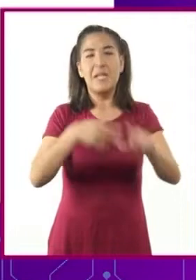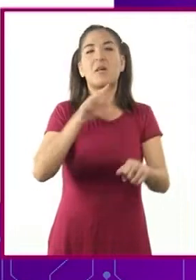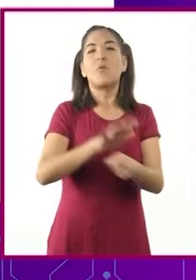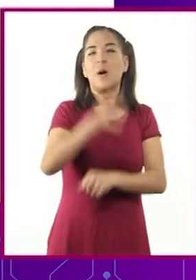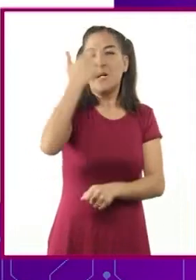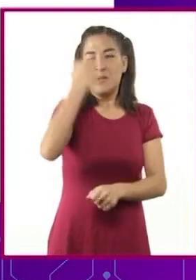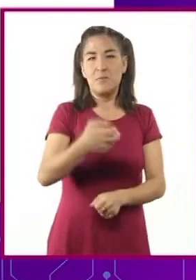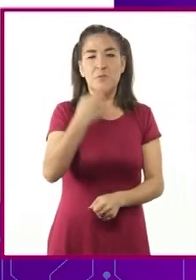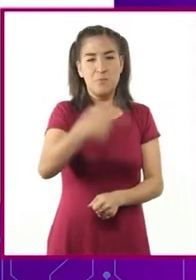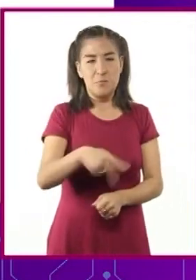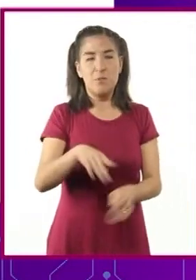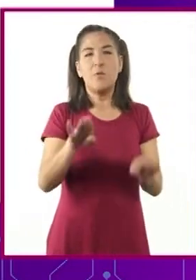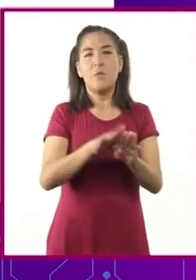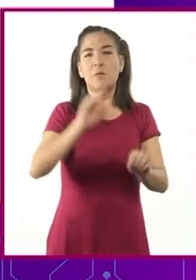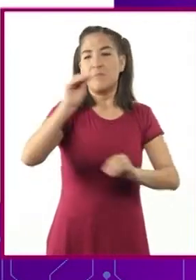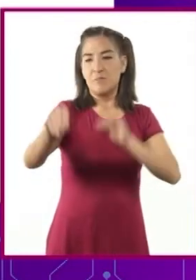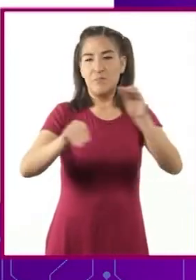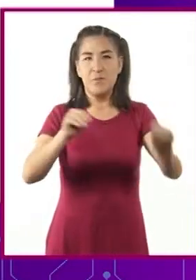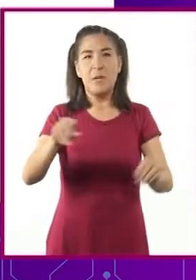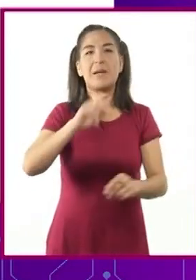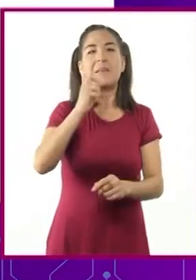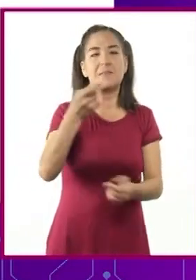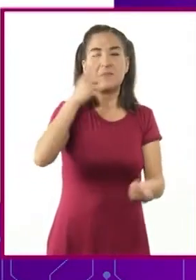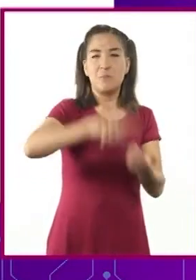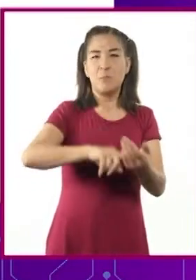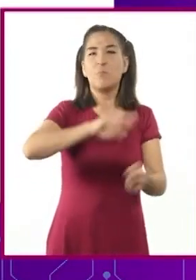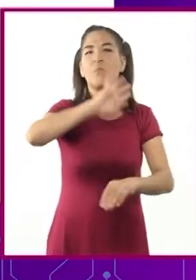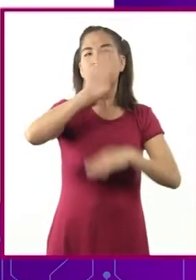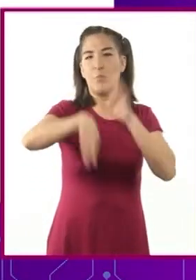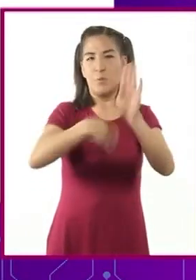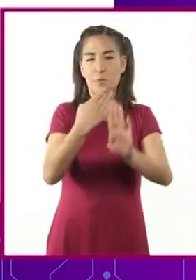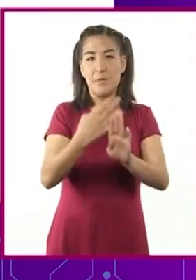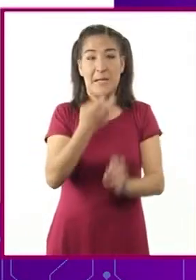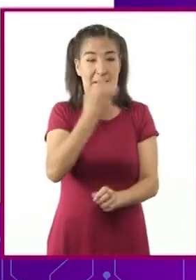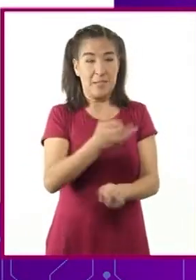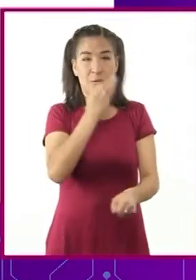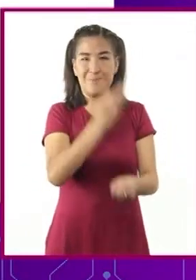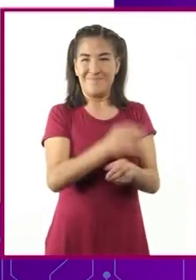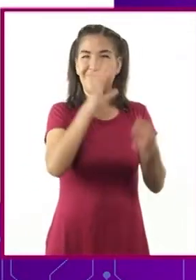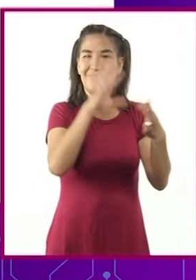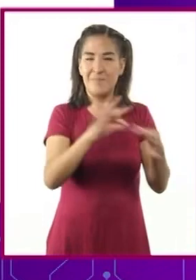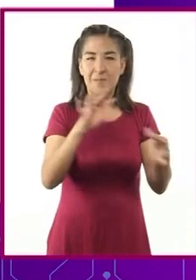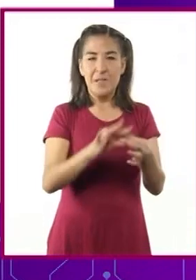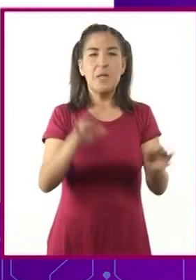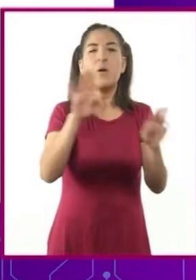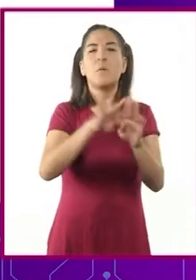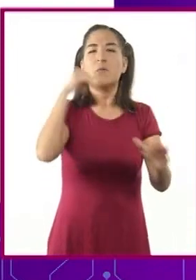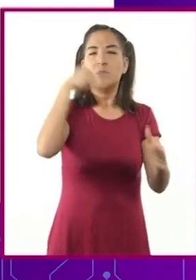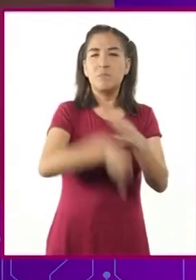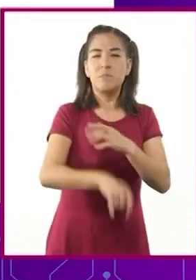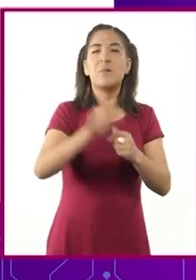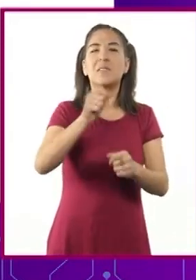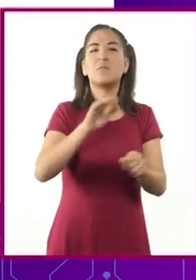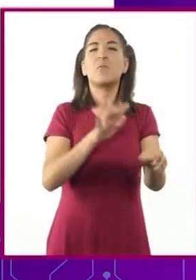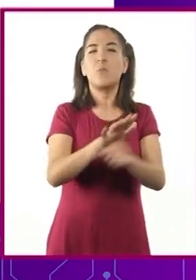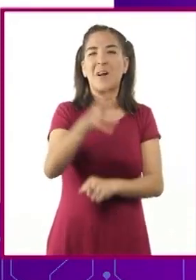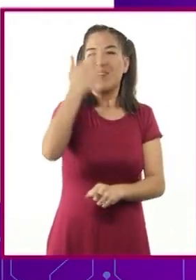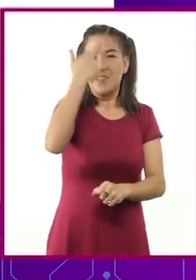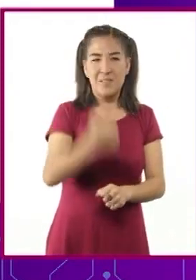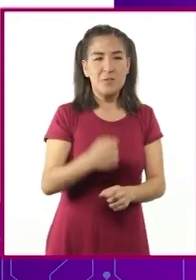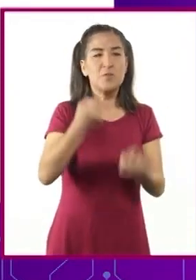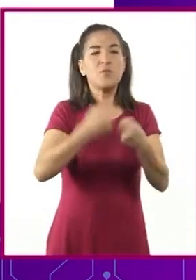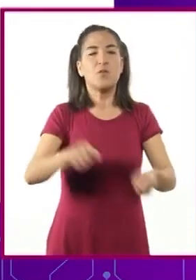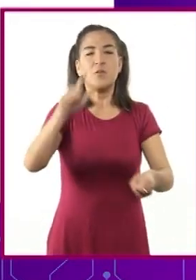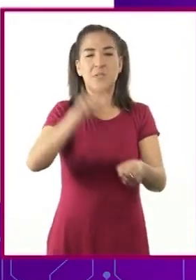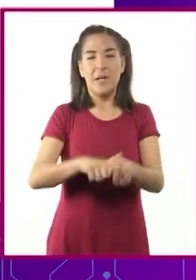influyen en la distribución de la población en el mundo. En esta secuencia se profundizará sobre las consecuencias